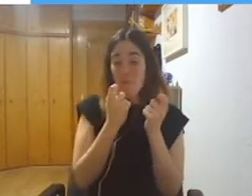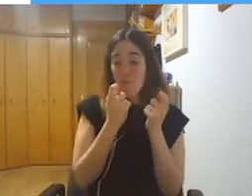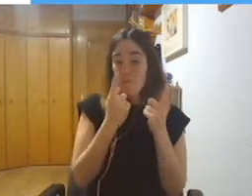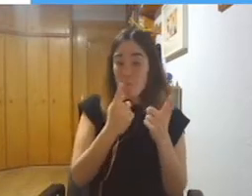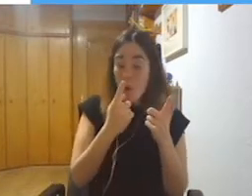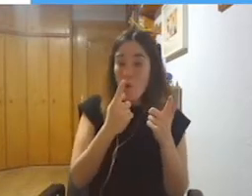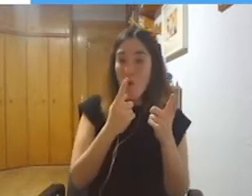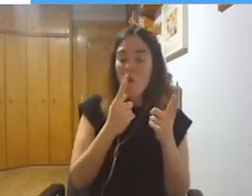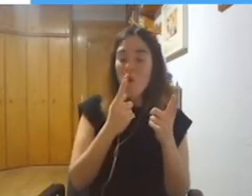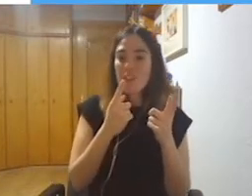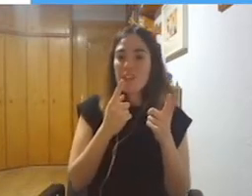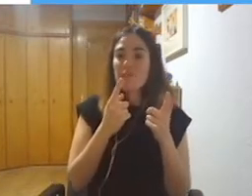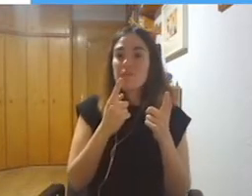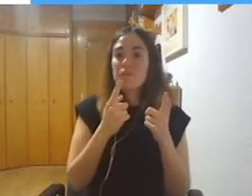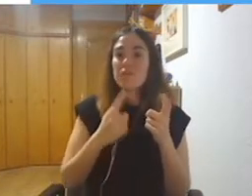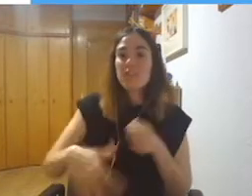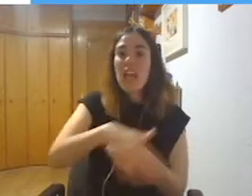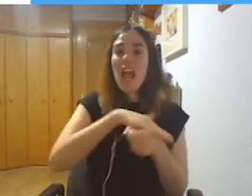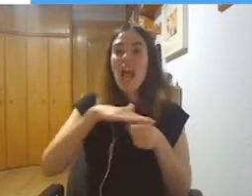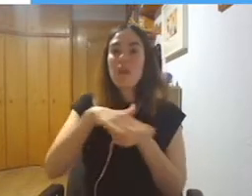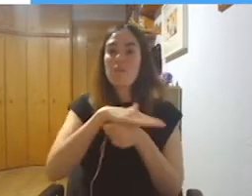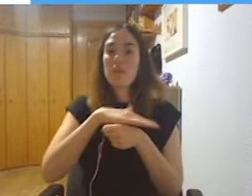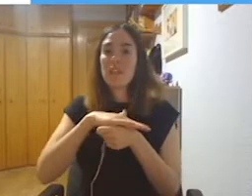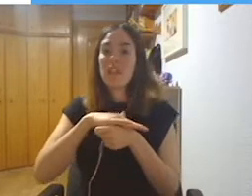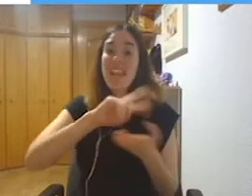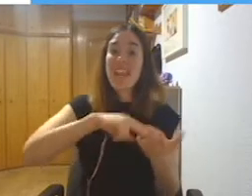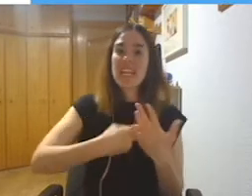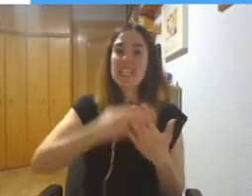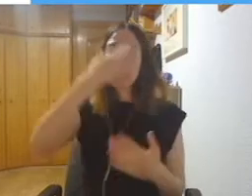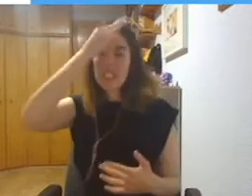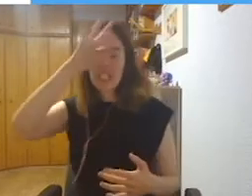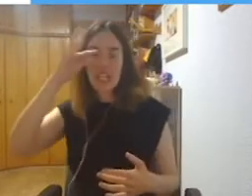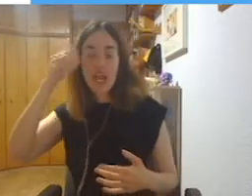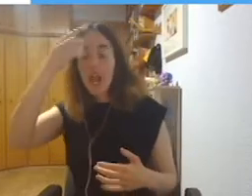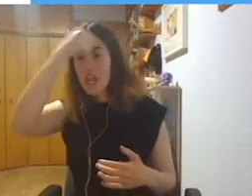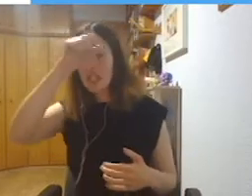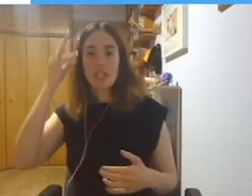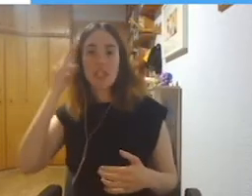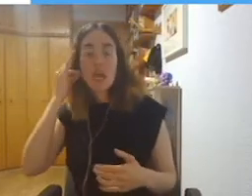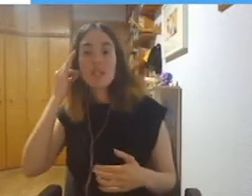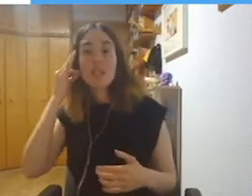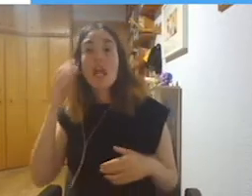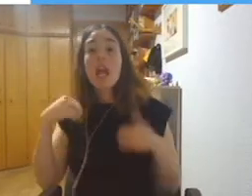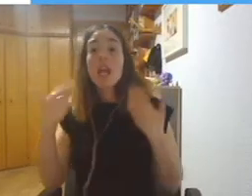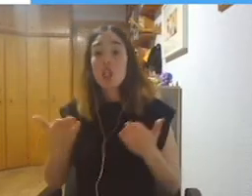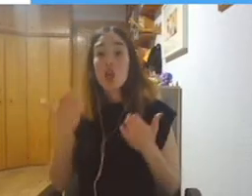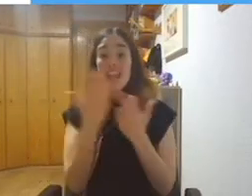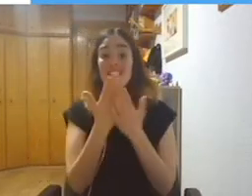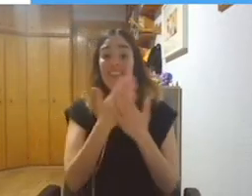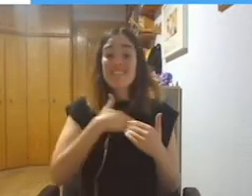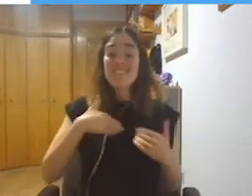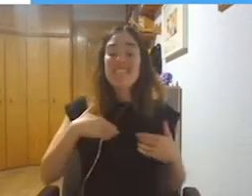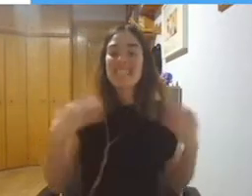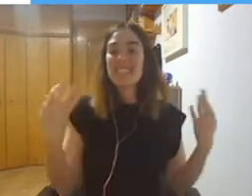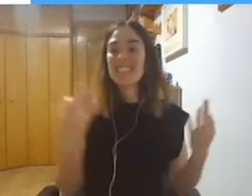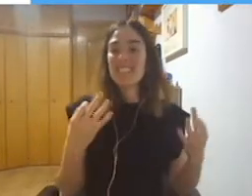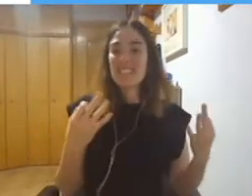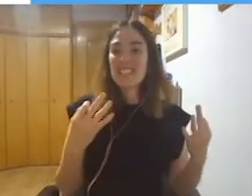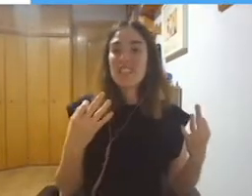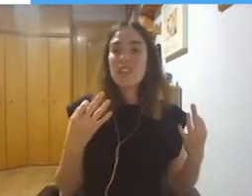literatura académica es precisamente en el ámbito de los y las intérpretes. Y por eso este estudio lo que pretendía era